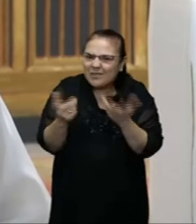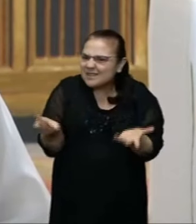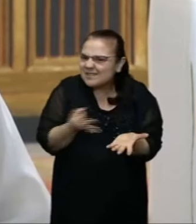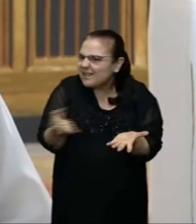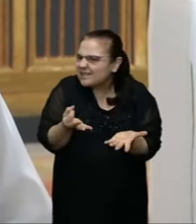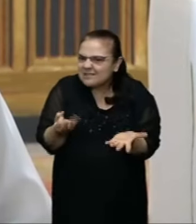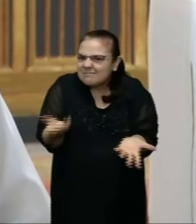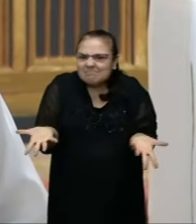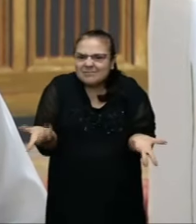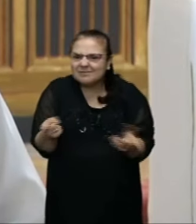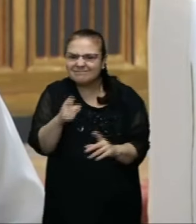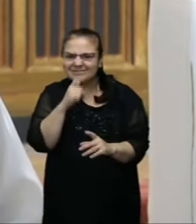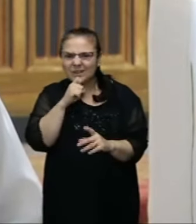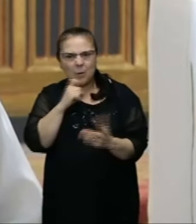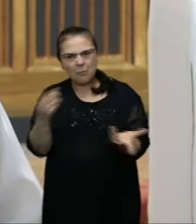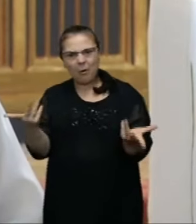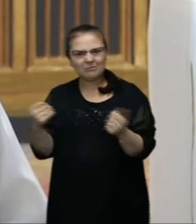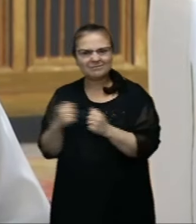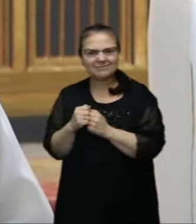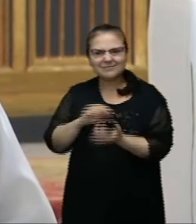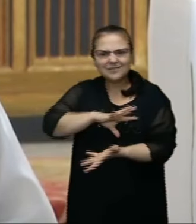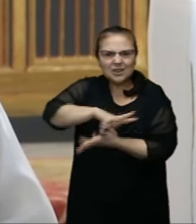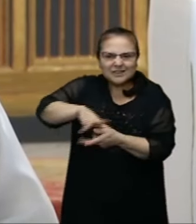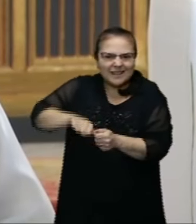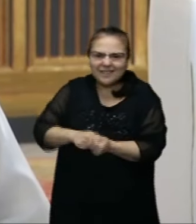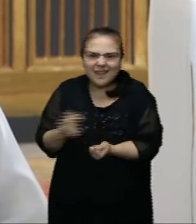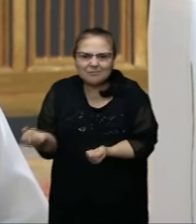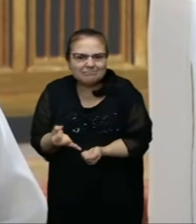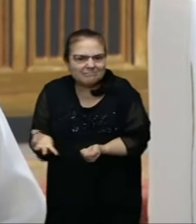deben ser los rasgos de una noticia